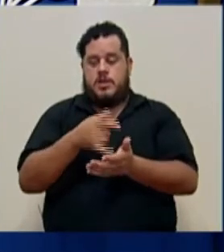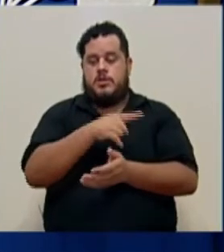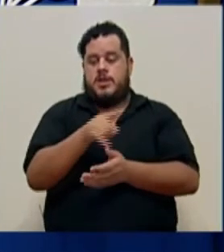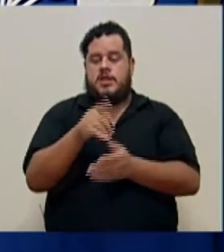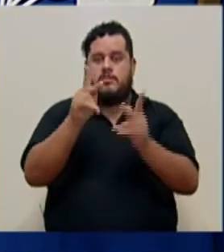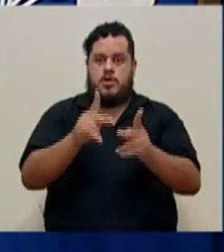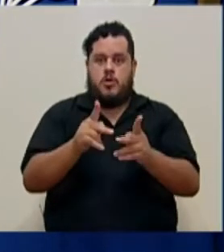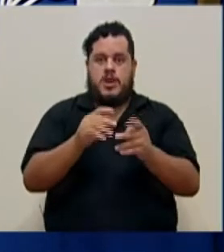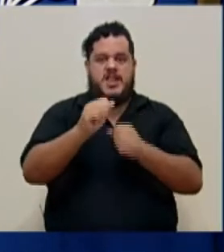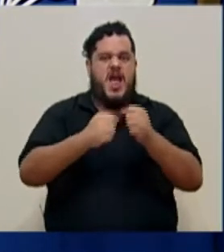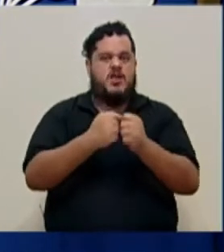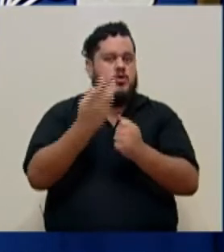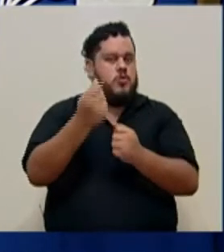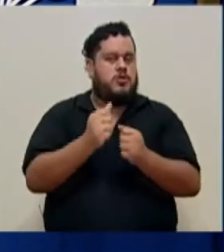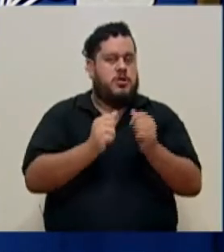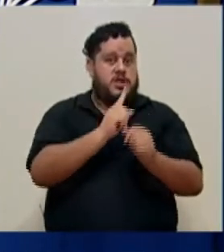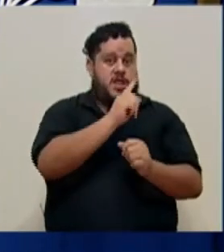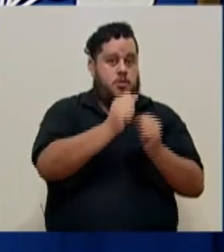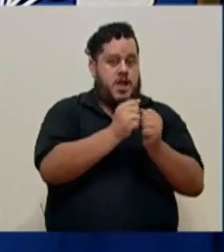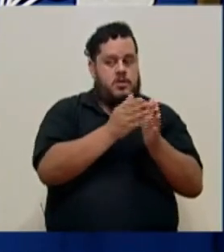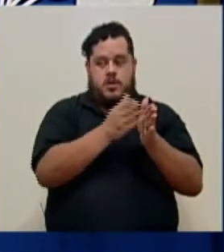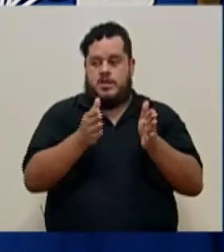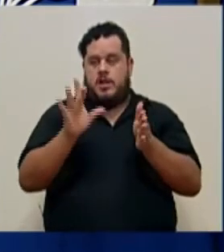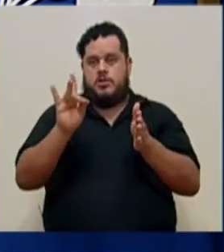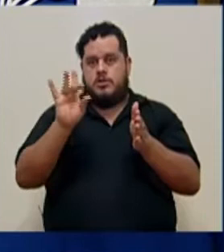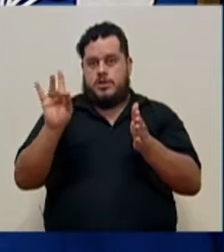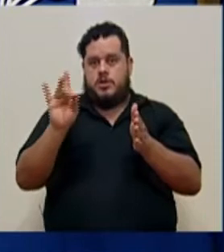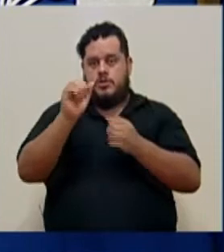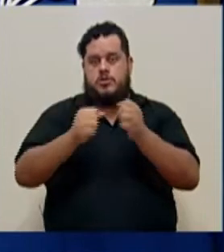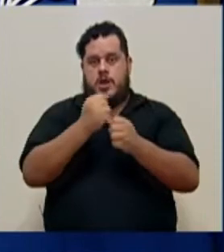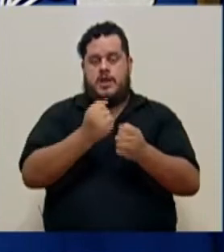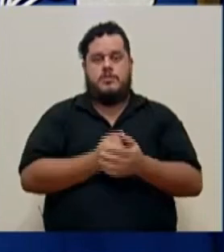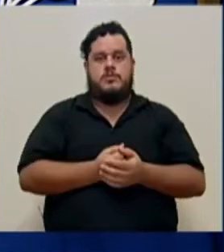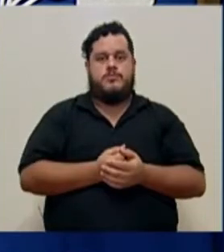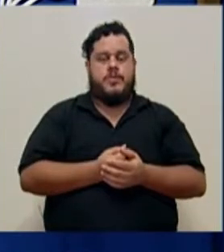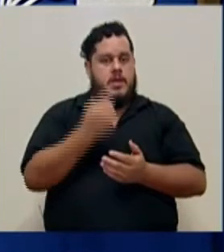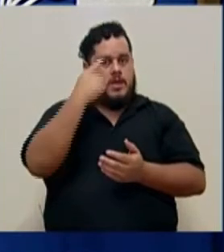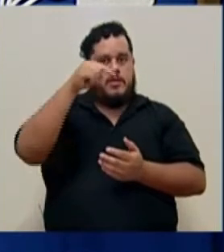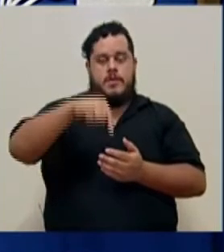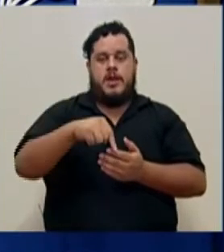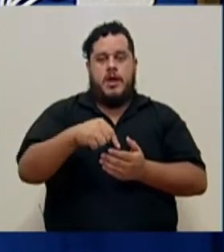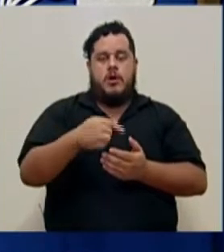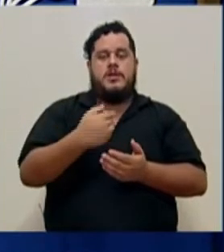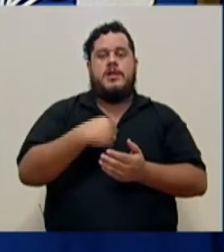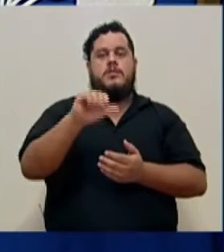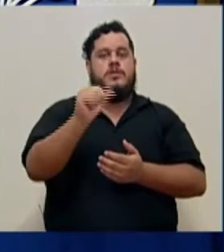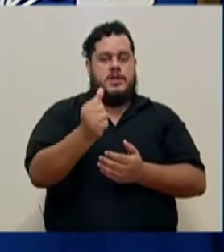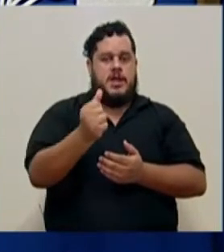tienen rangos de edad que van desde el año hasta los 88 años. Para hoy se reportan